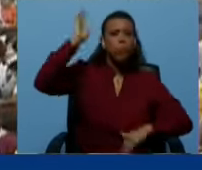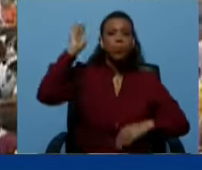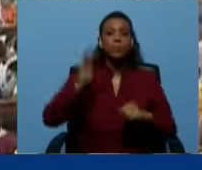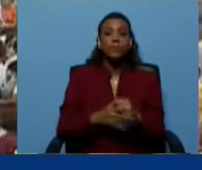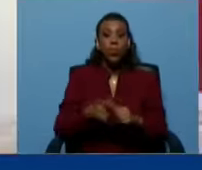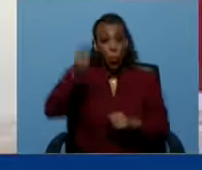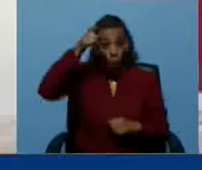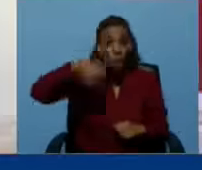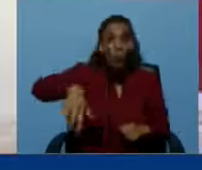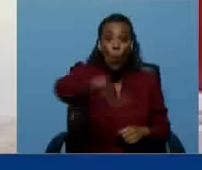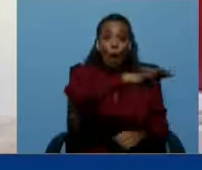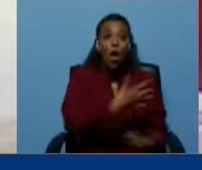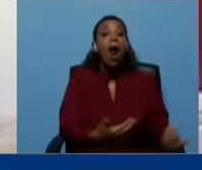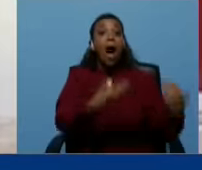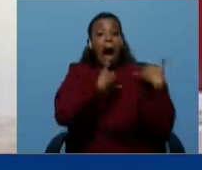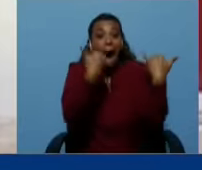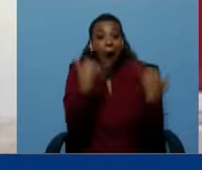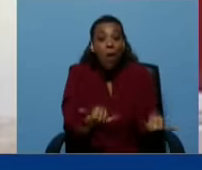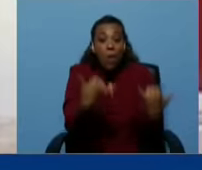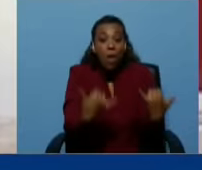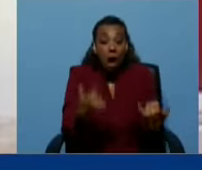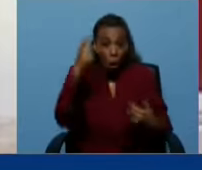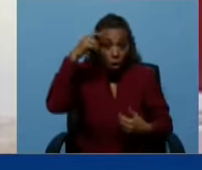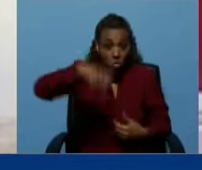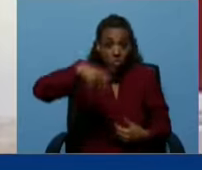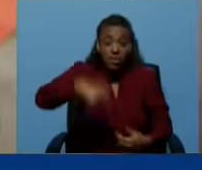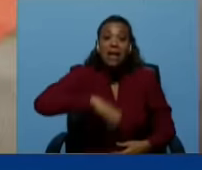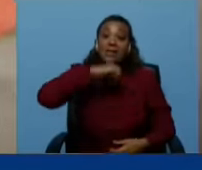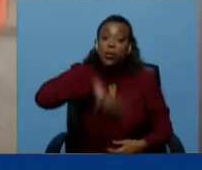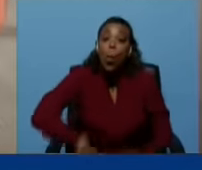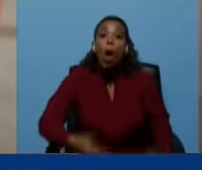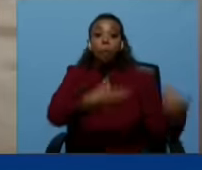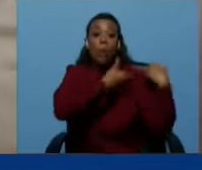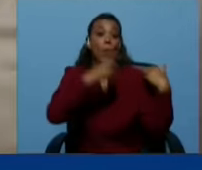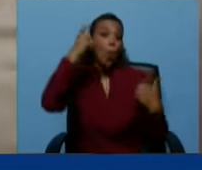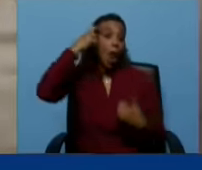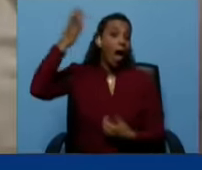Nuestro pueblo tiene una gran responsabilidad histórica por lo que fuimos.